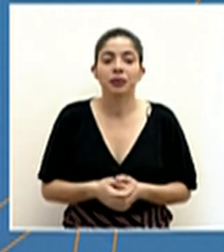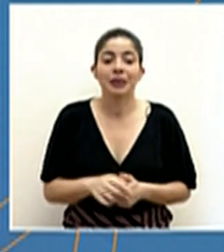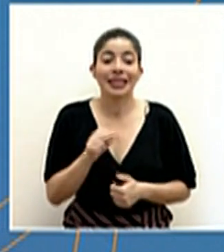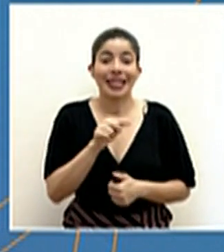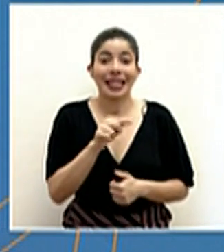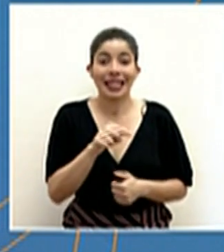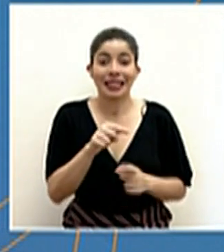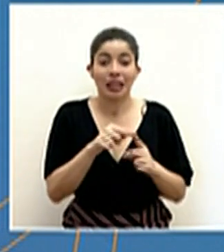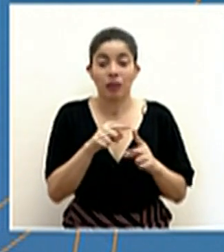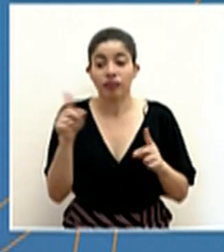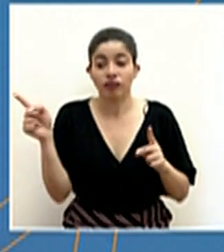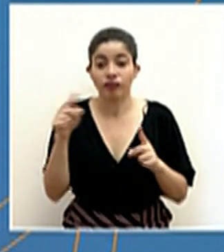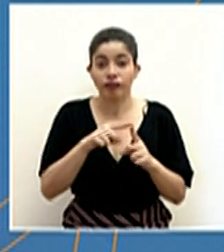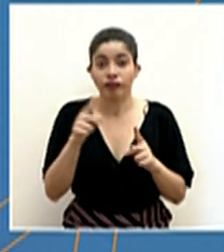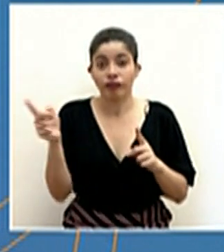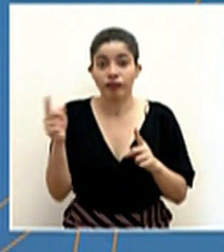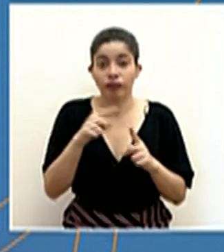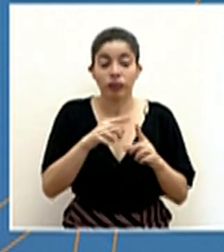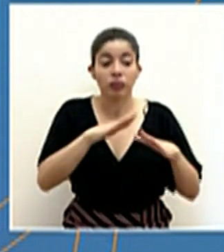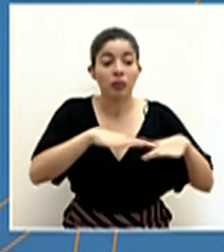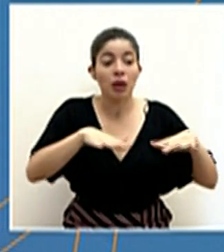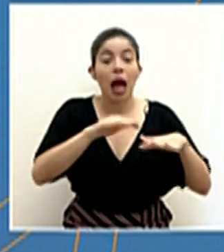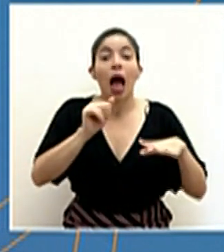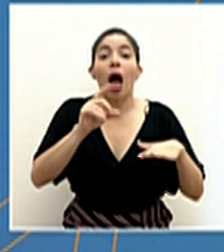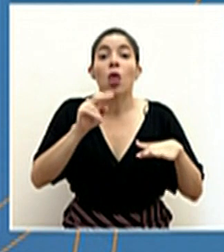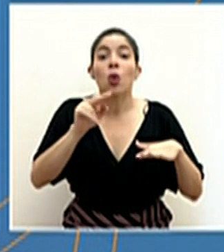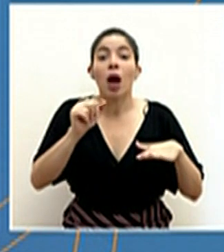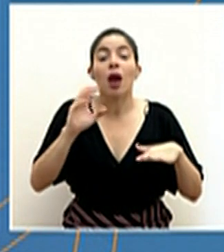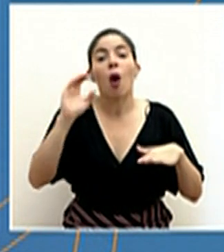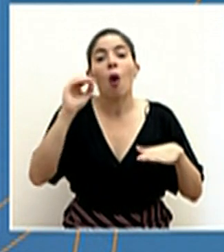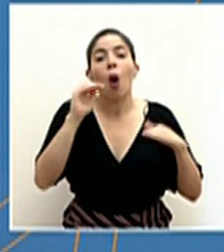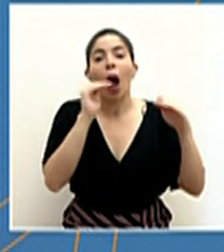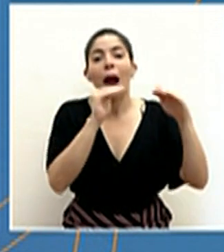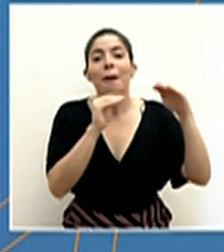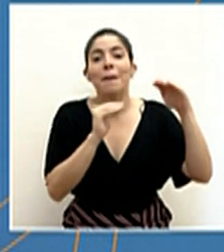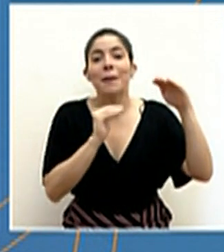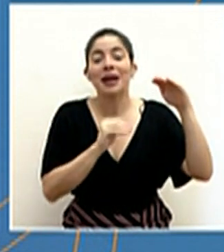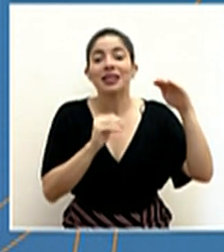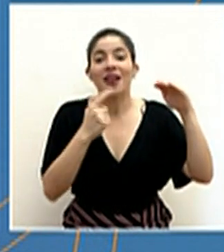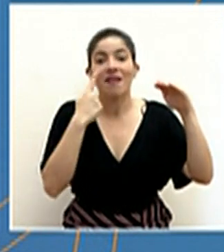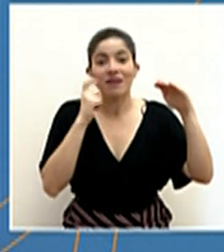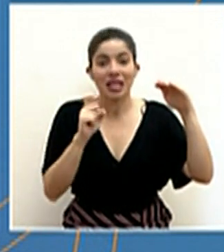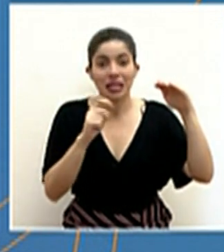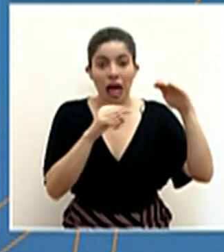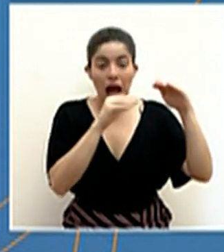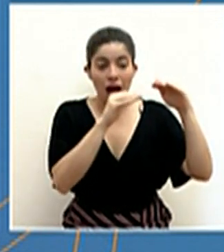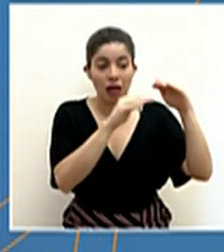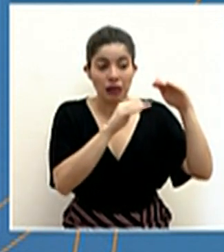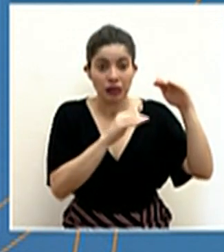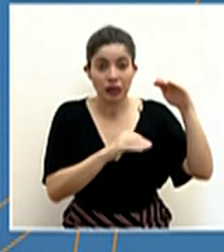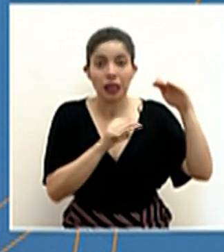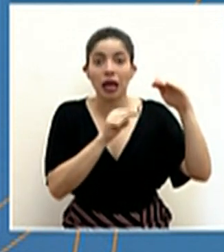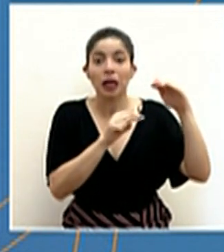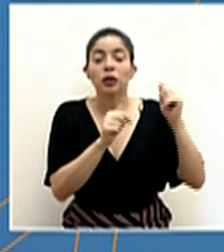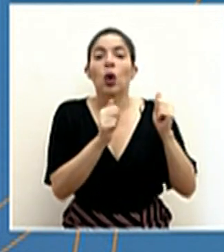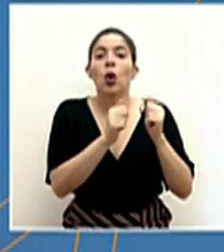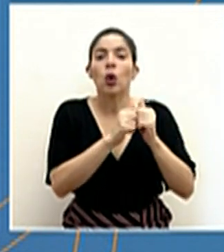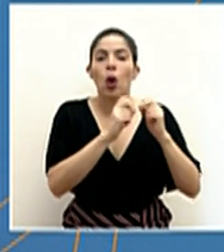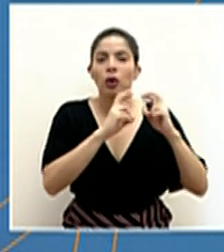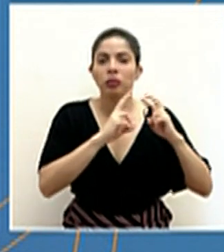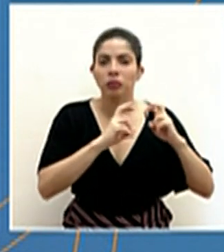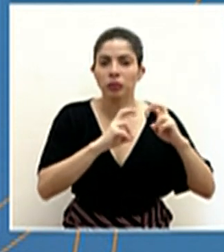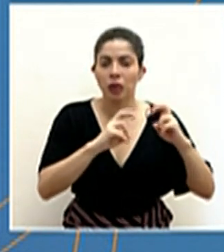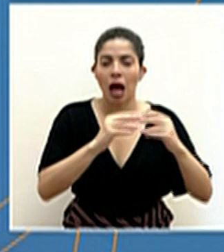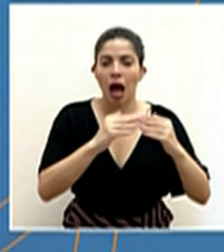Este tránsito a los depósitos aduaneros o a los almacenes fiscales va a ser acompañado con un mecanismo de trazabilidad que van